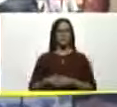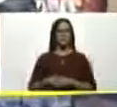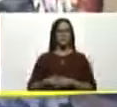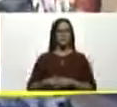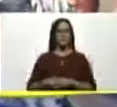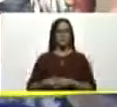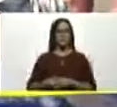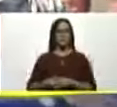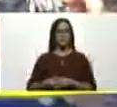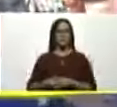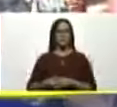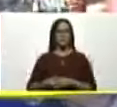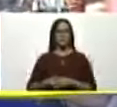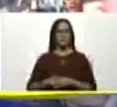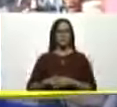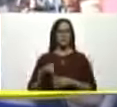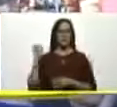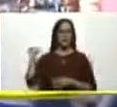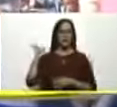Y vino